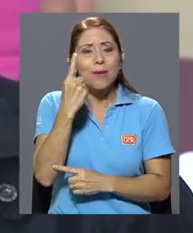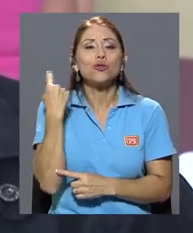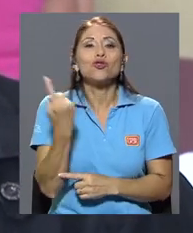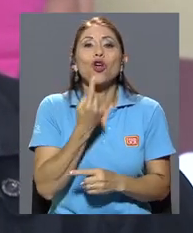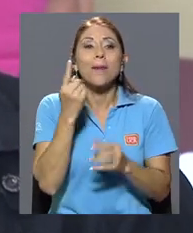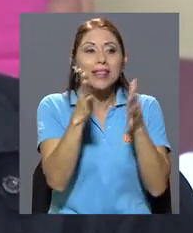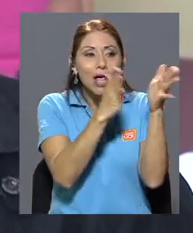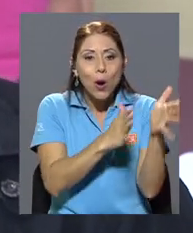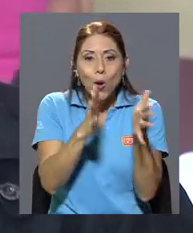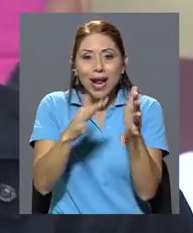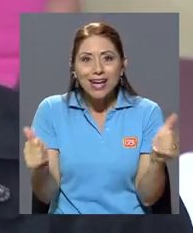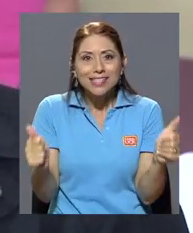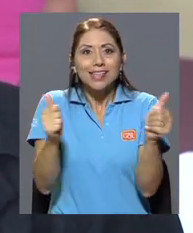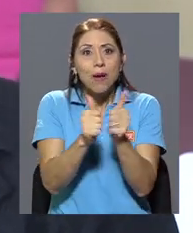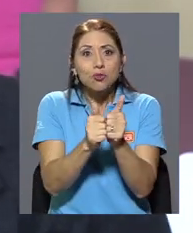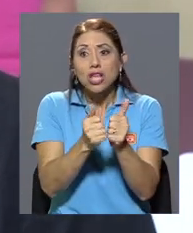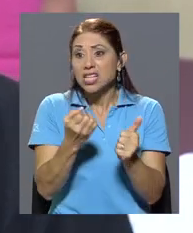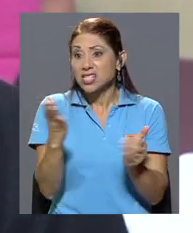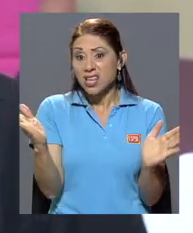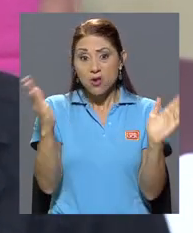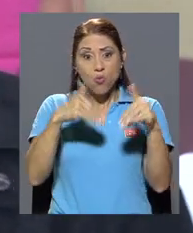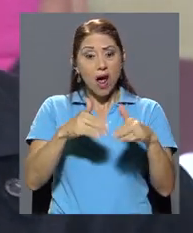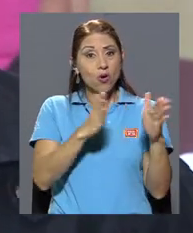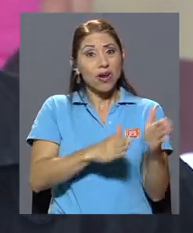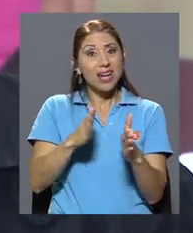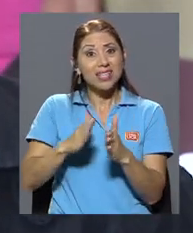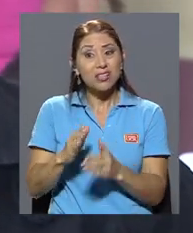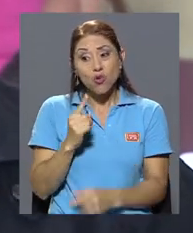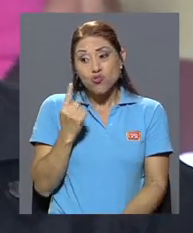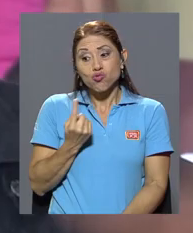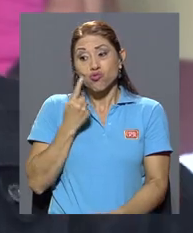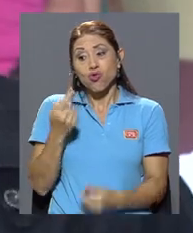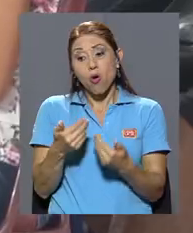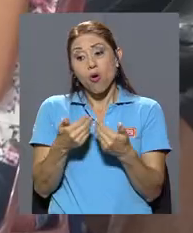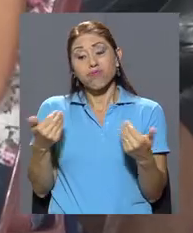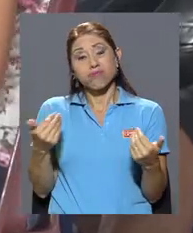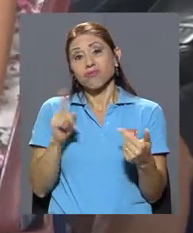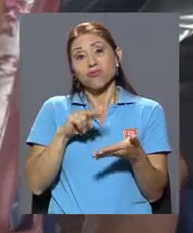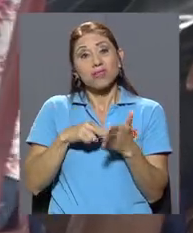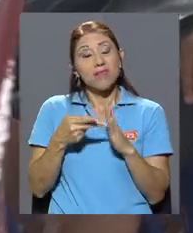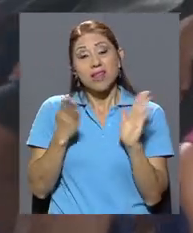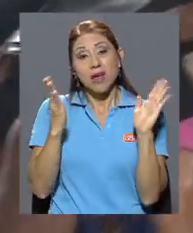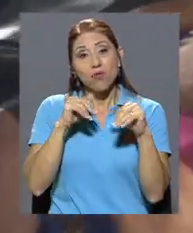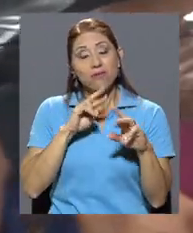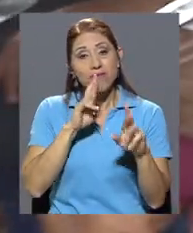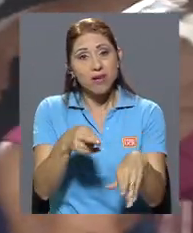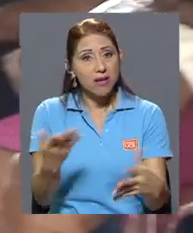organizados. Si no hay organización, una sola golondrina no hace verano.